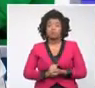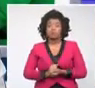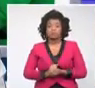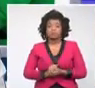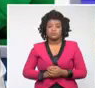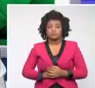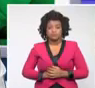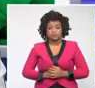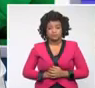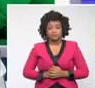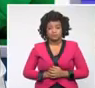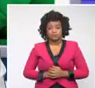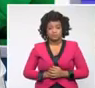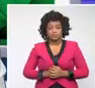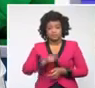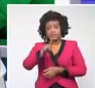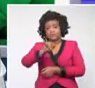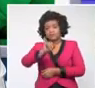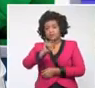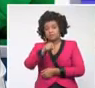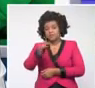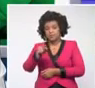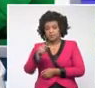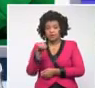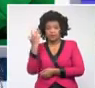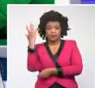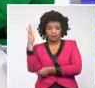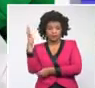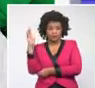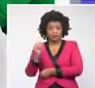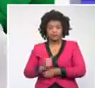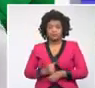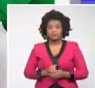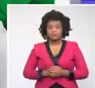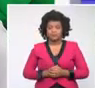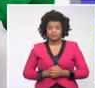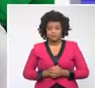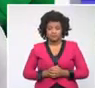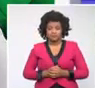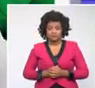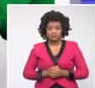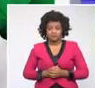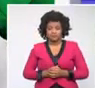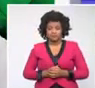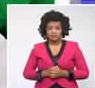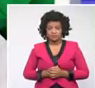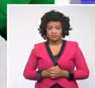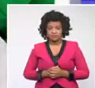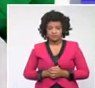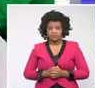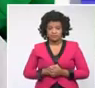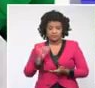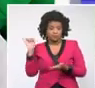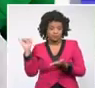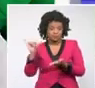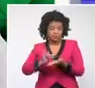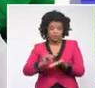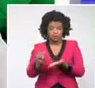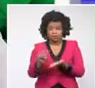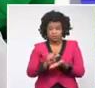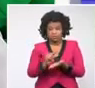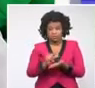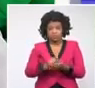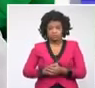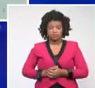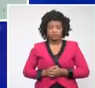diagnosticaron 16 casos importados, 16 pacientes importados que arribaron recientemente a nuestro